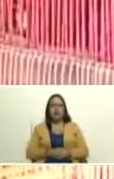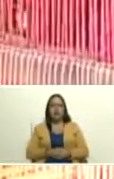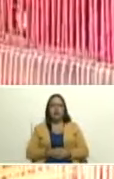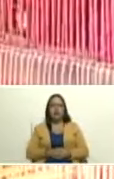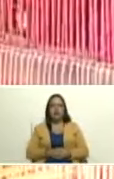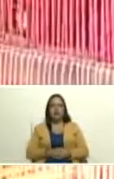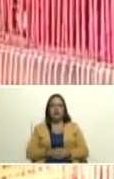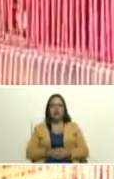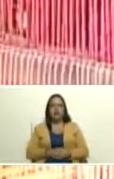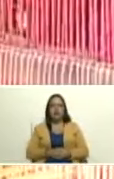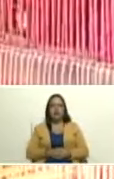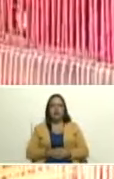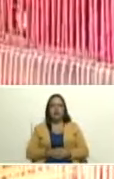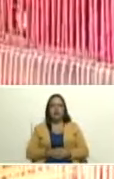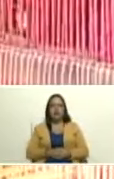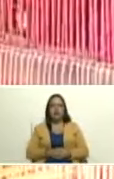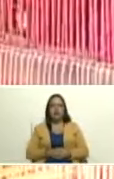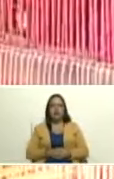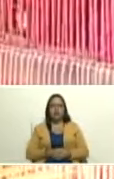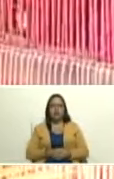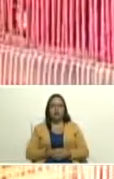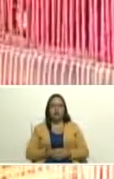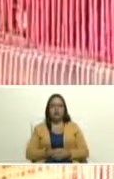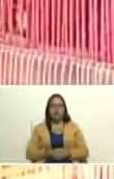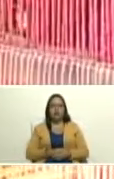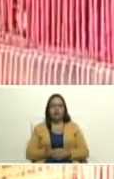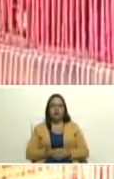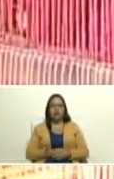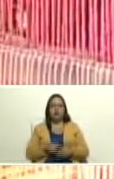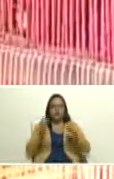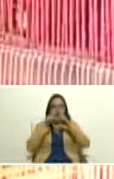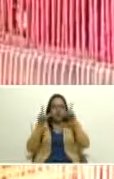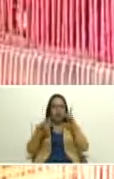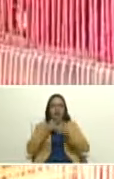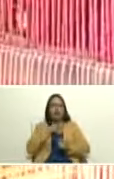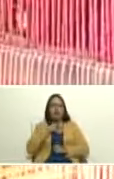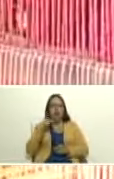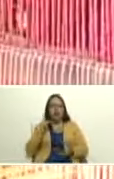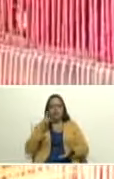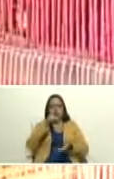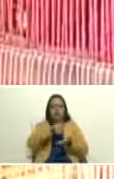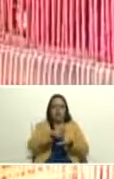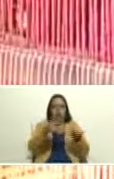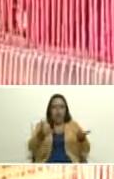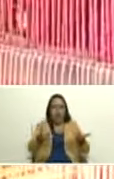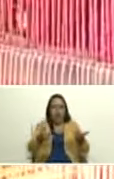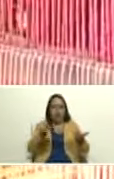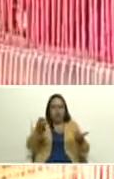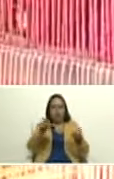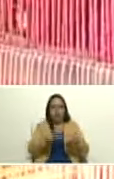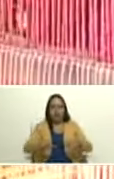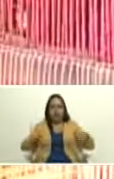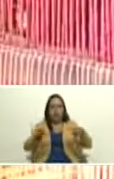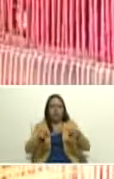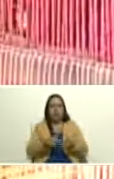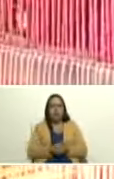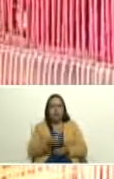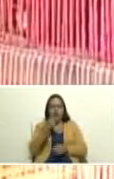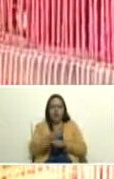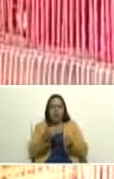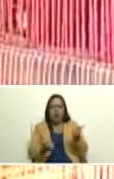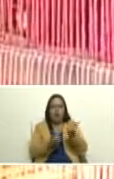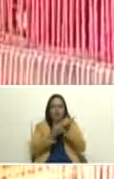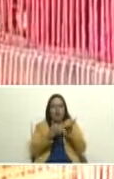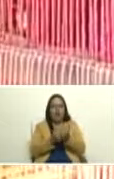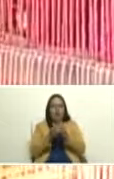Belleza, ¿ah? Impresionante. Me gustaría estar en este momento por allá. Hay que apoyar a